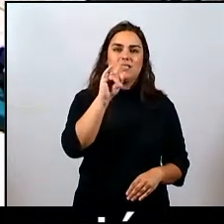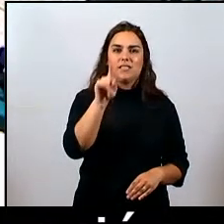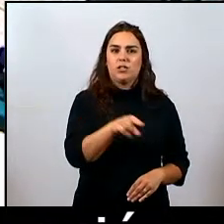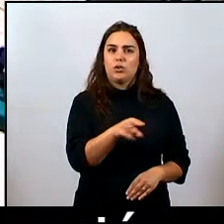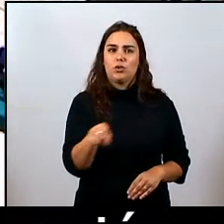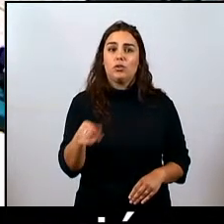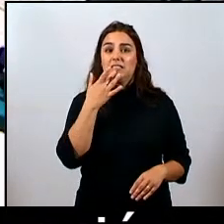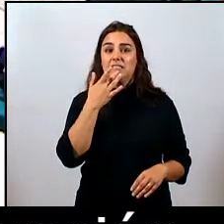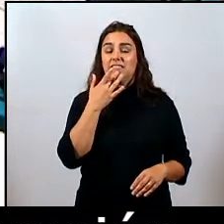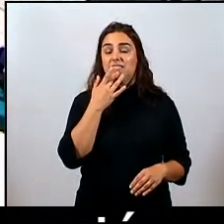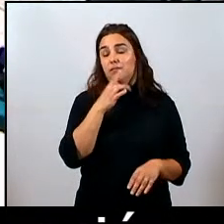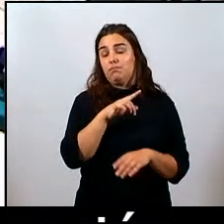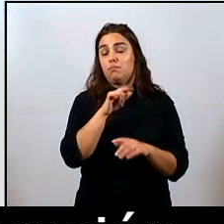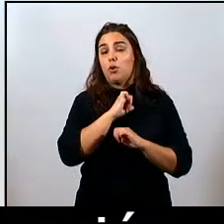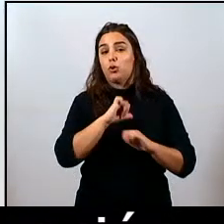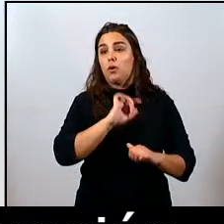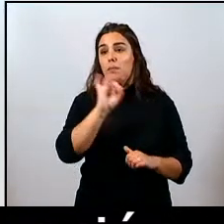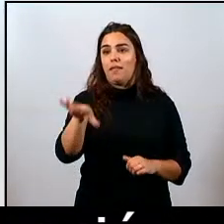a Portugal.